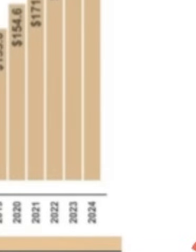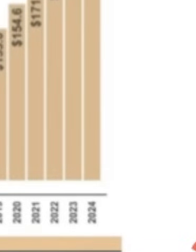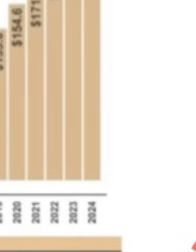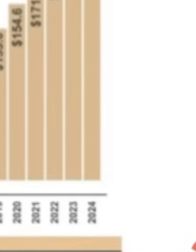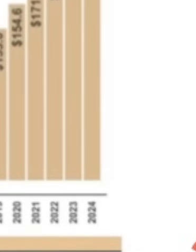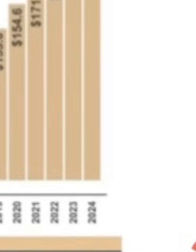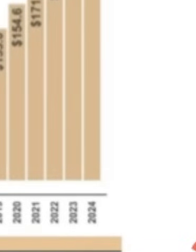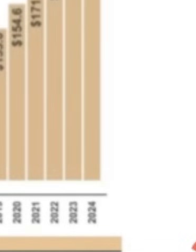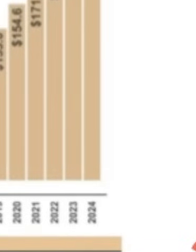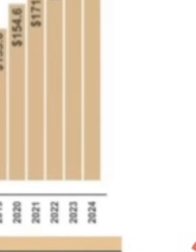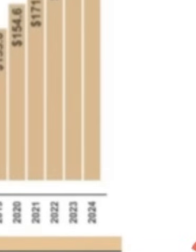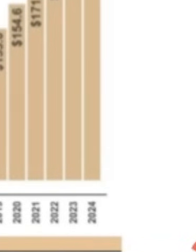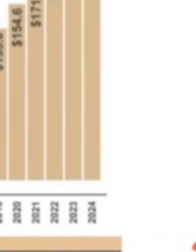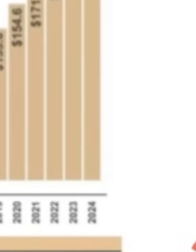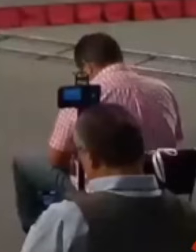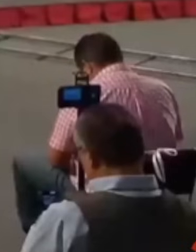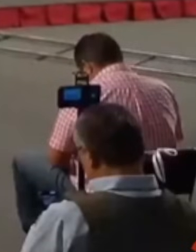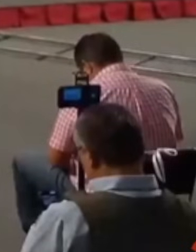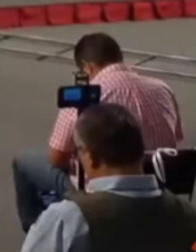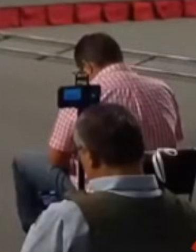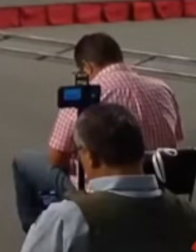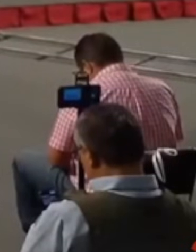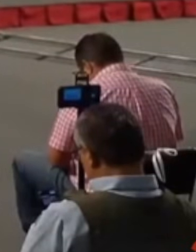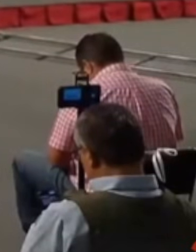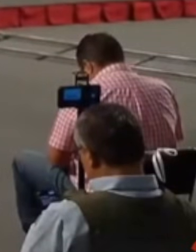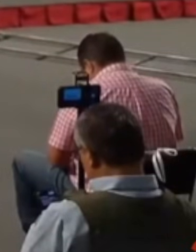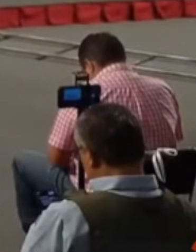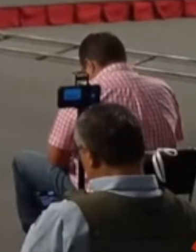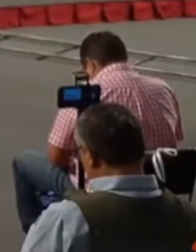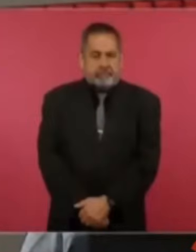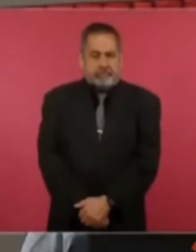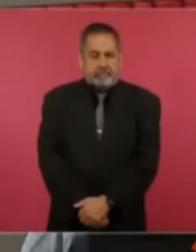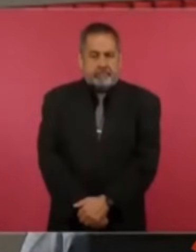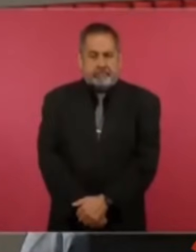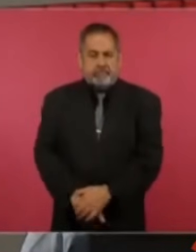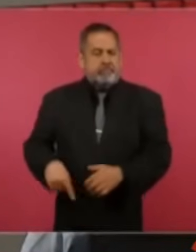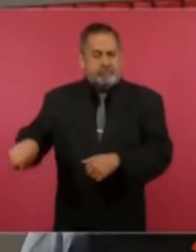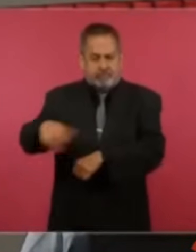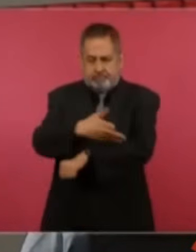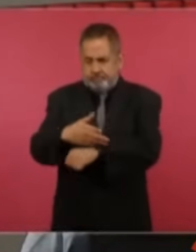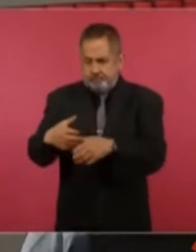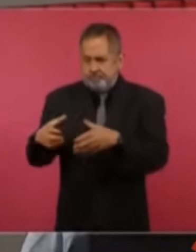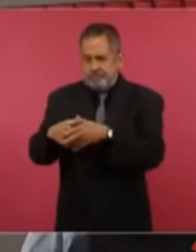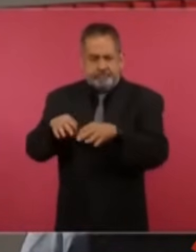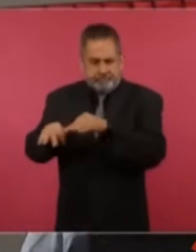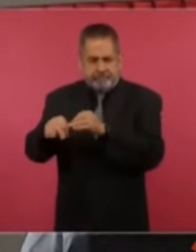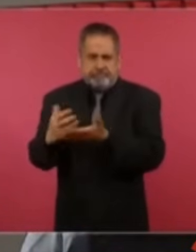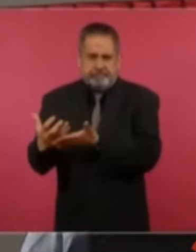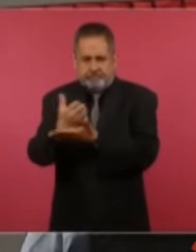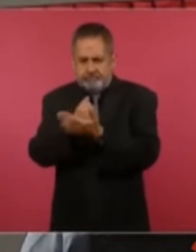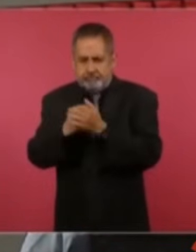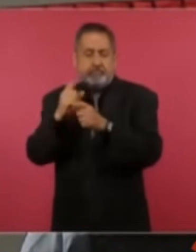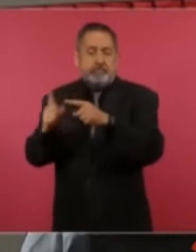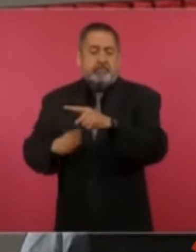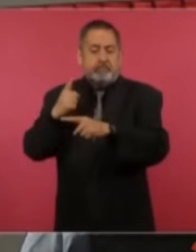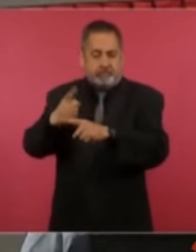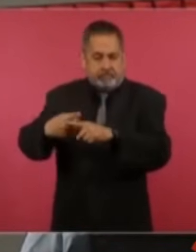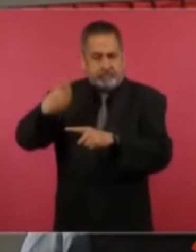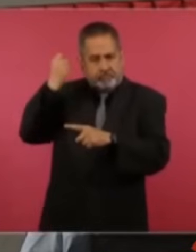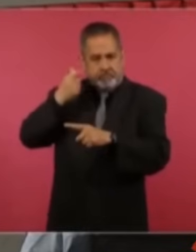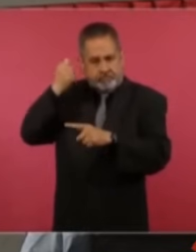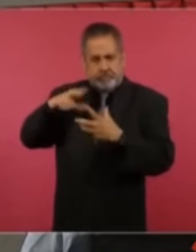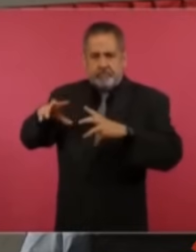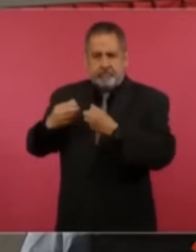65.7%, seguido de las transferencias por programas sociales y otros. Esto es el